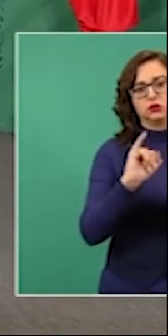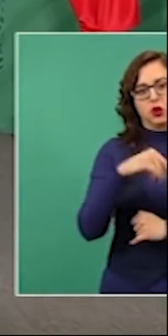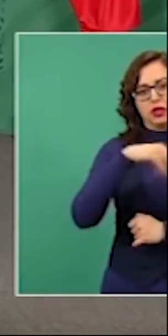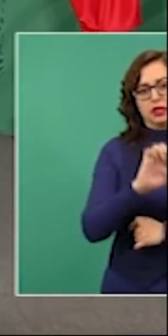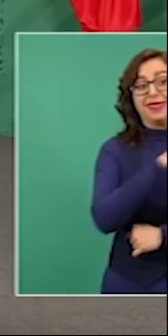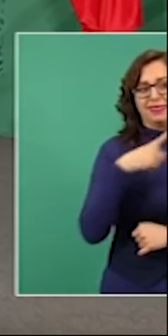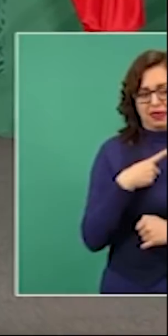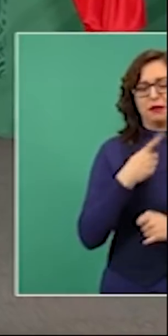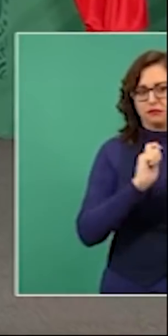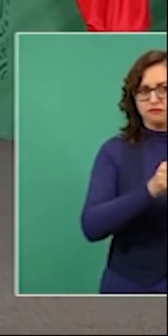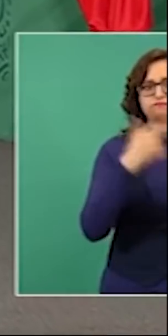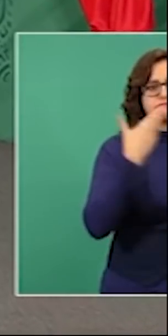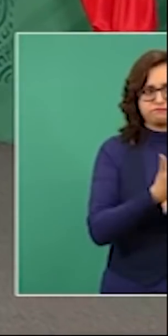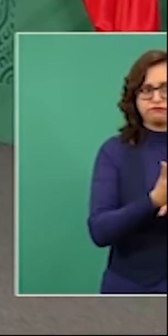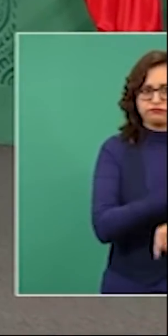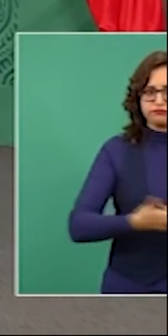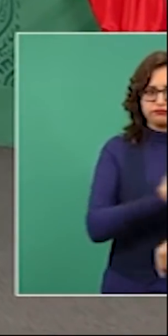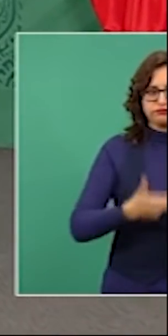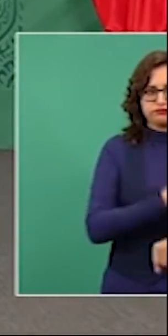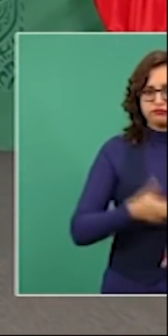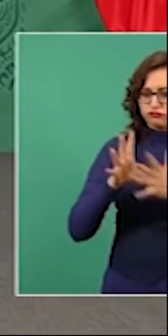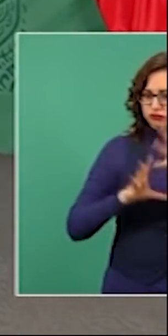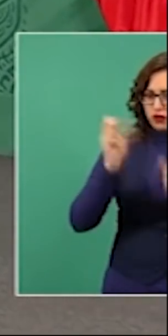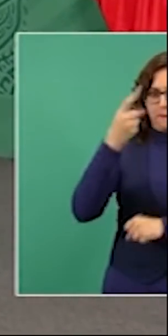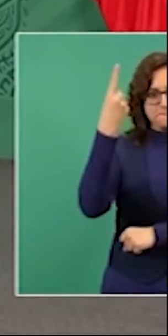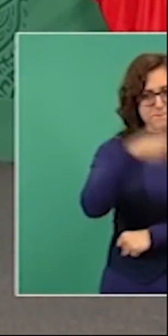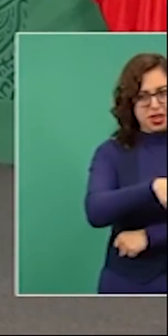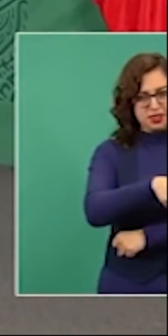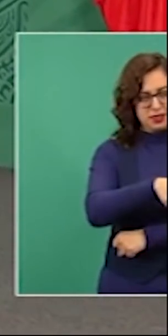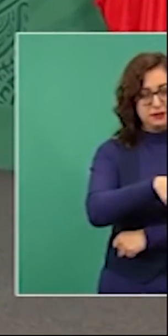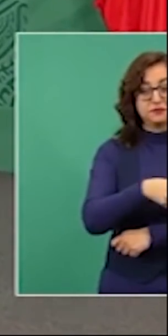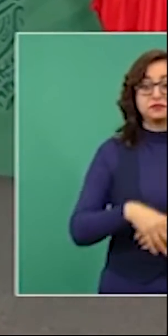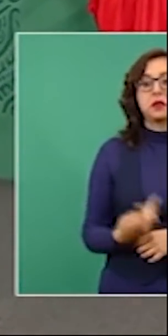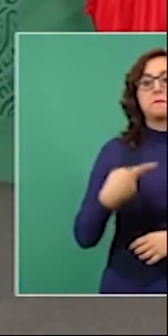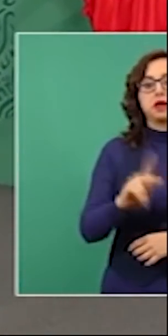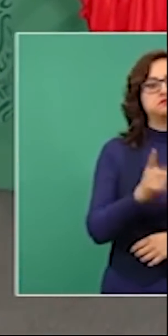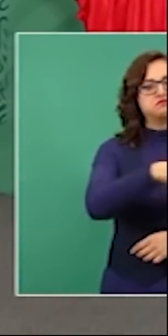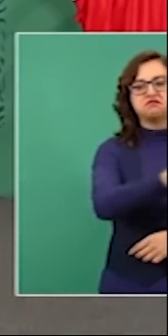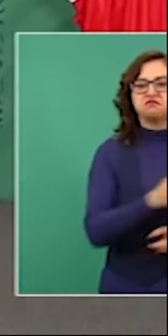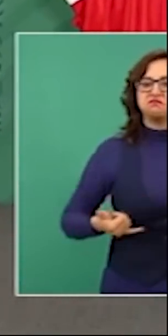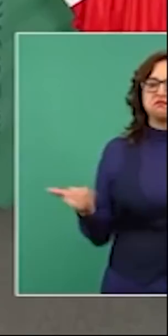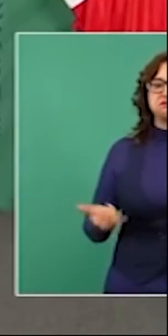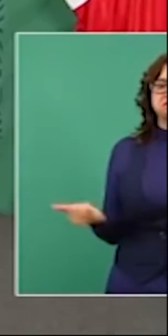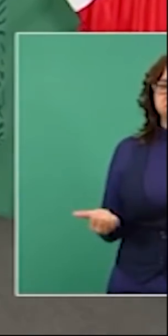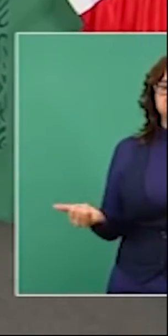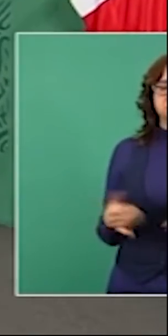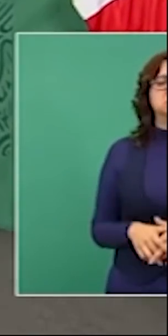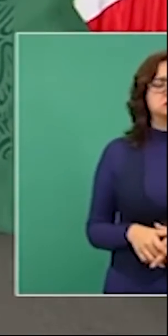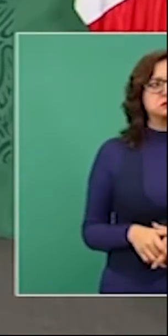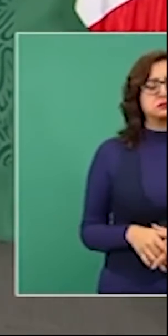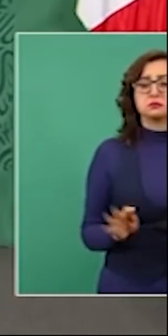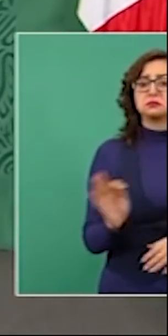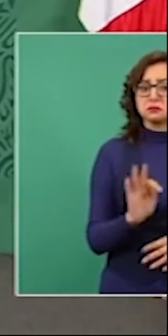Además, es un mandato constitucional. Pero si se negaran, los ciudadanos podrían